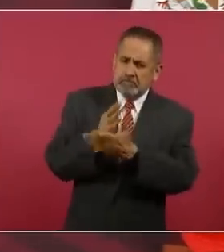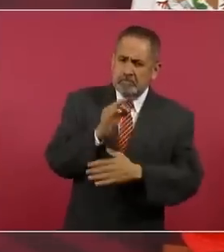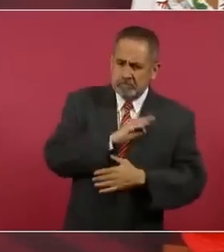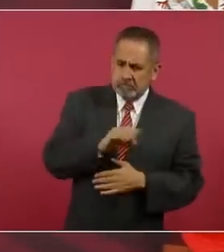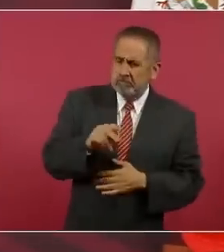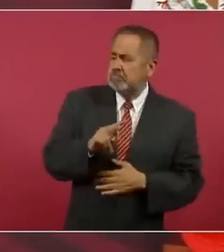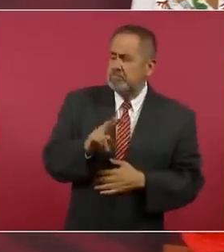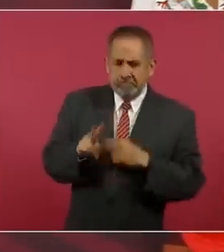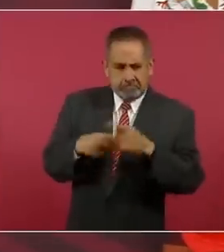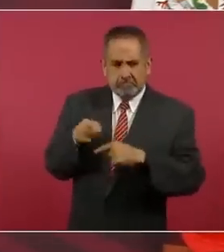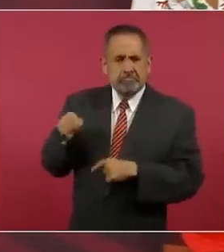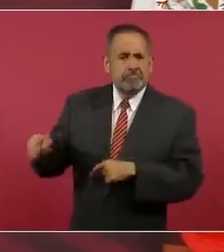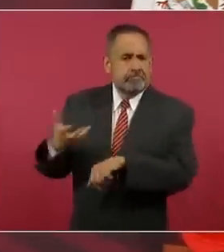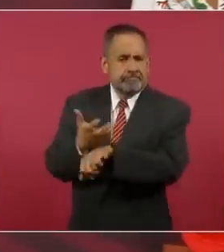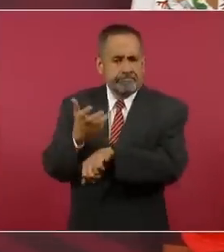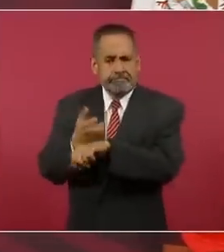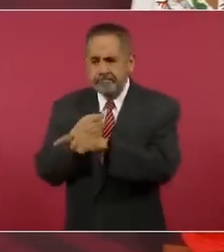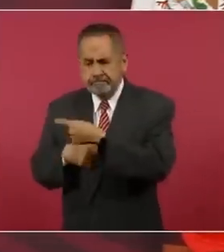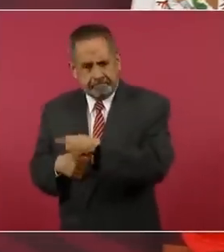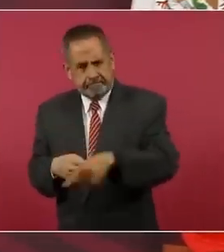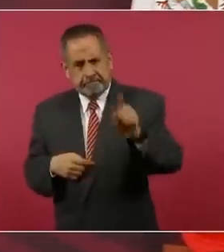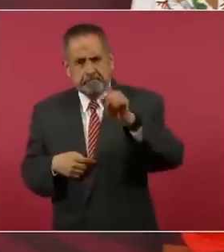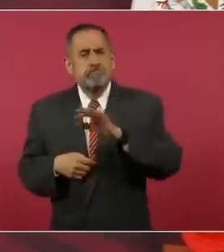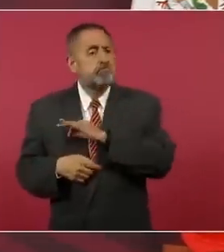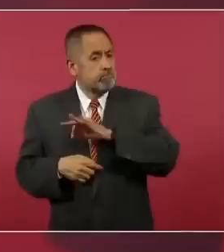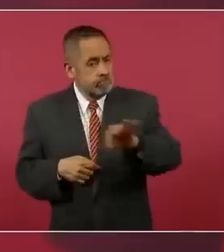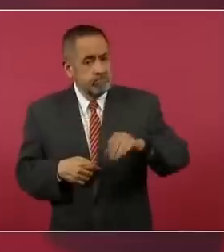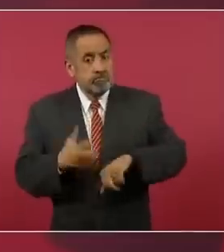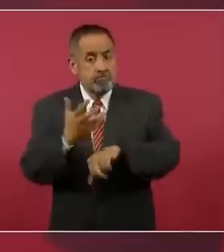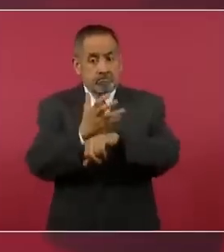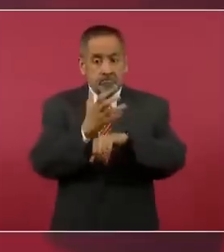que Estados Unidos entregue